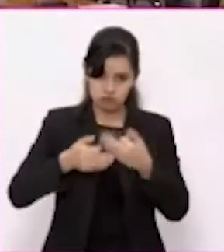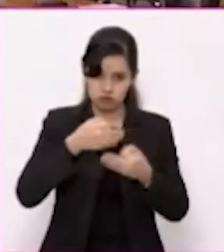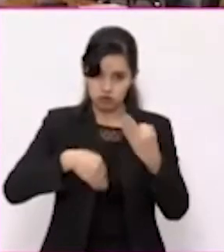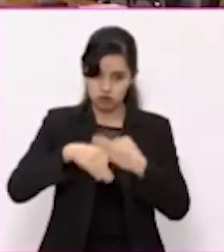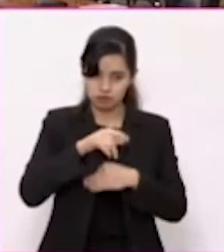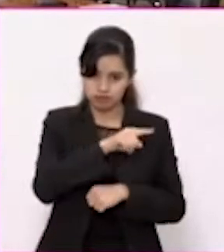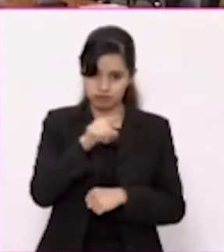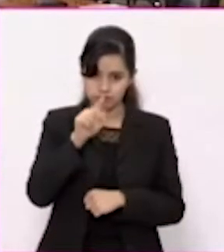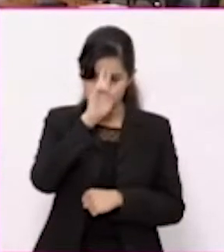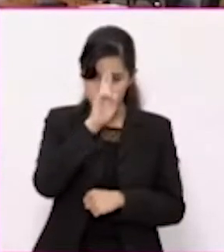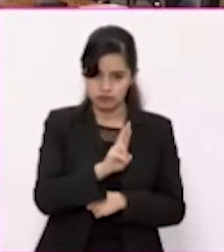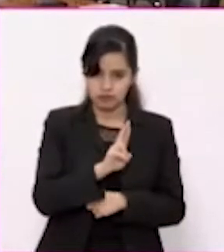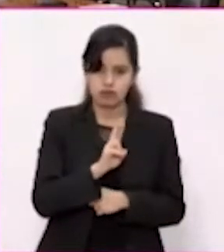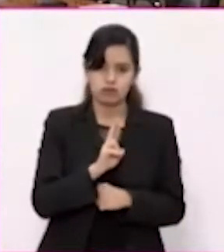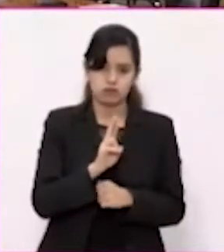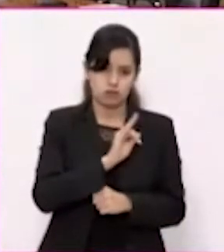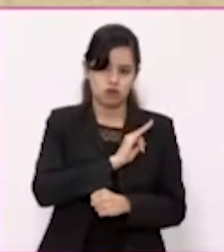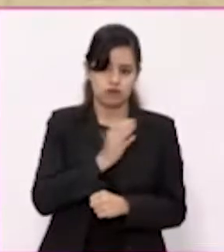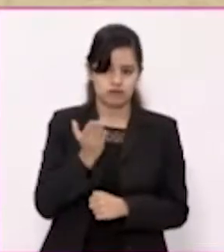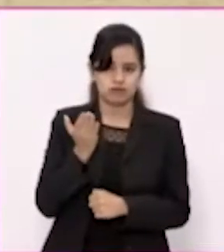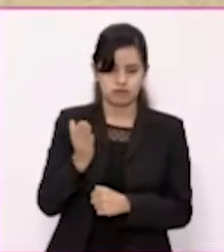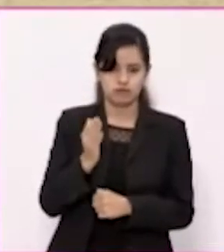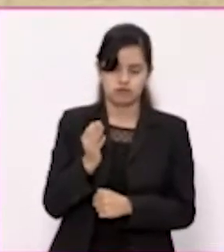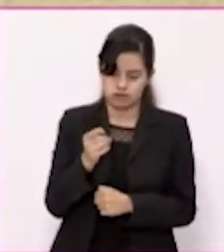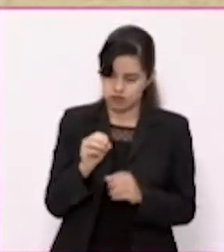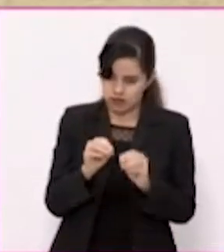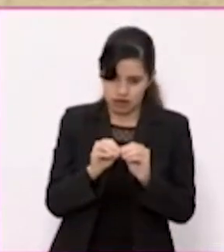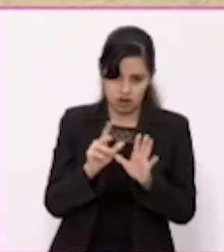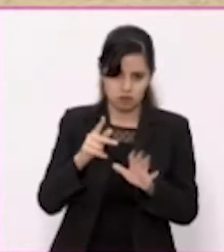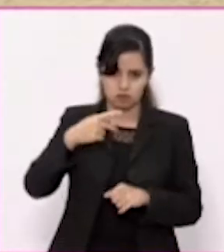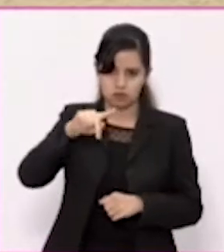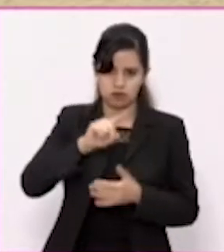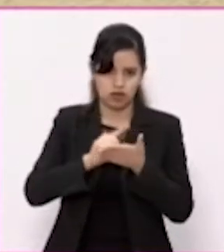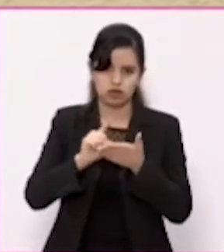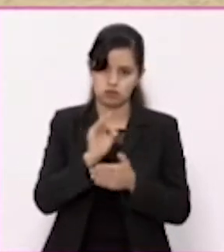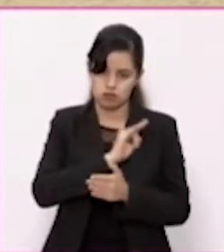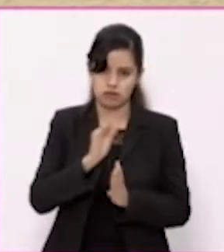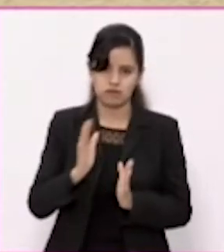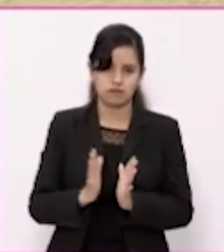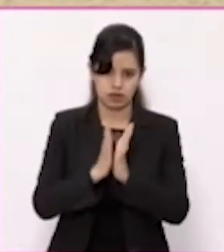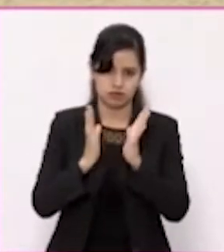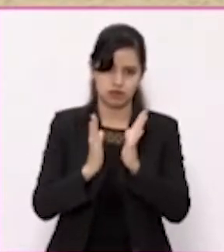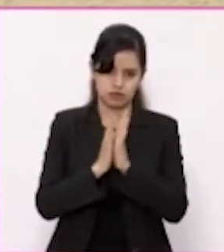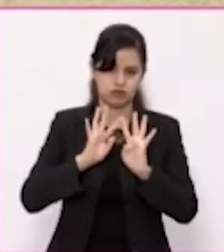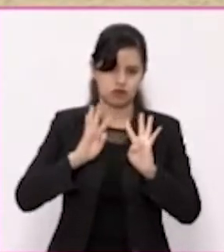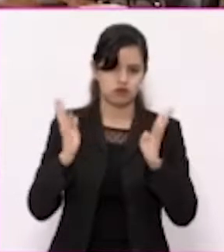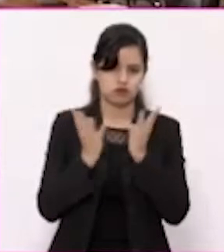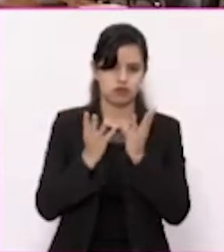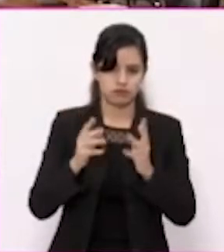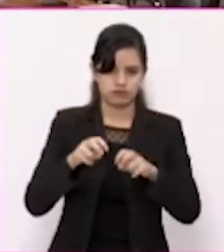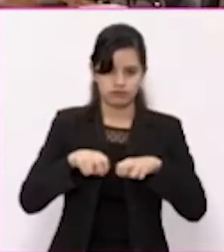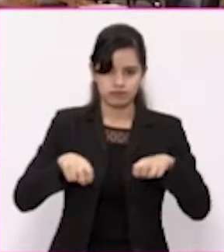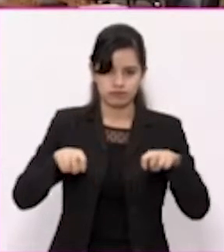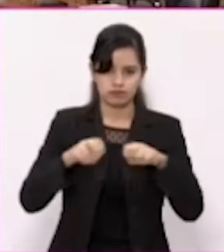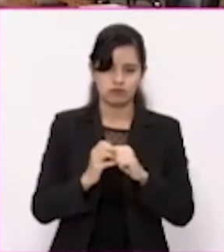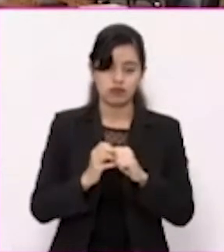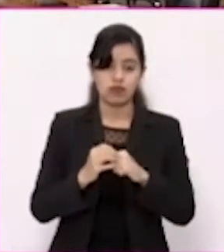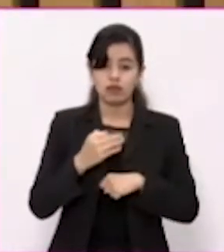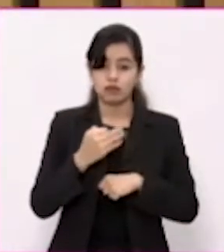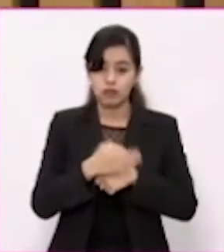pie a la palabra que le corresponde por derecho como integrante de este consejo,